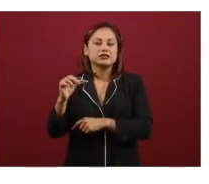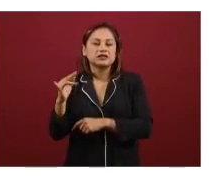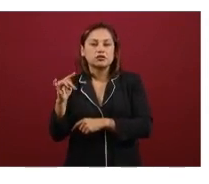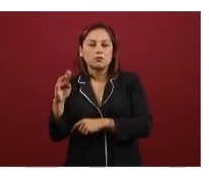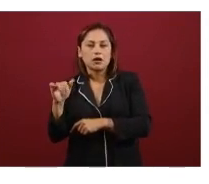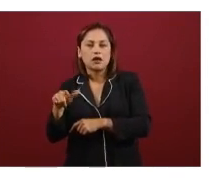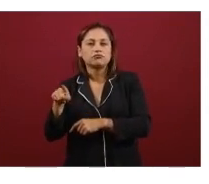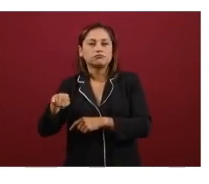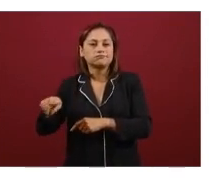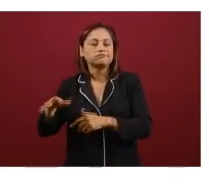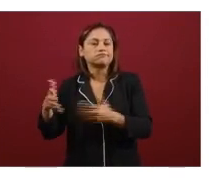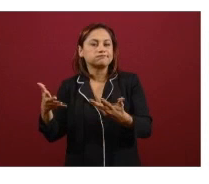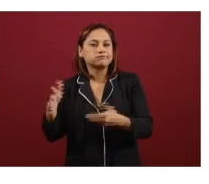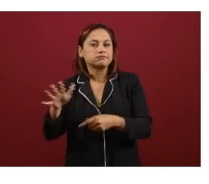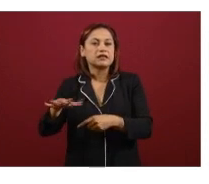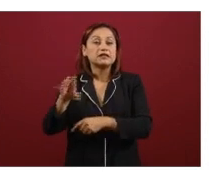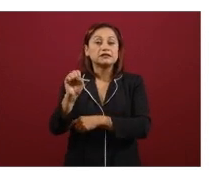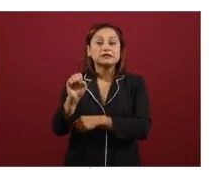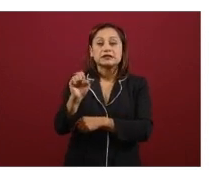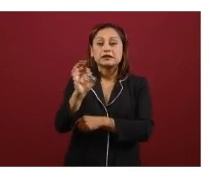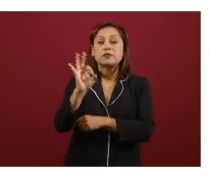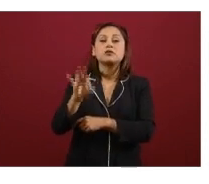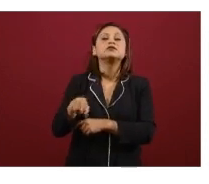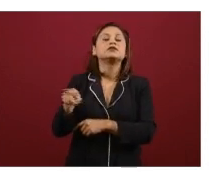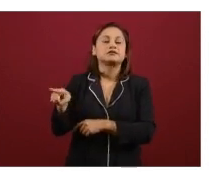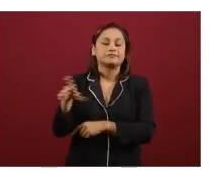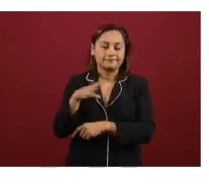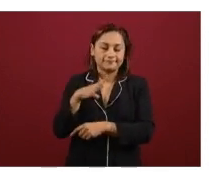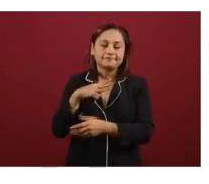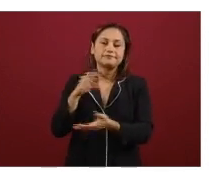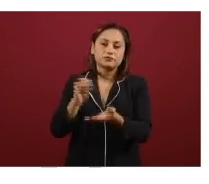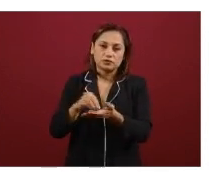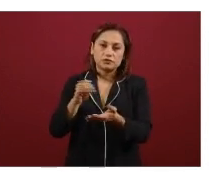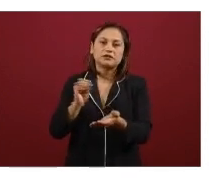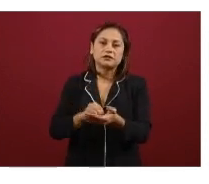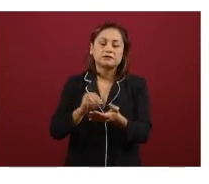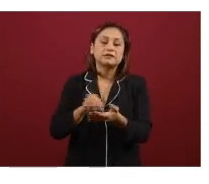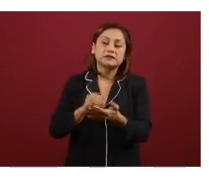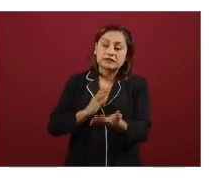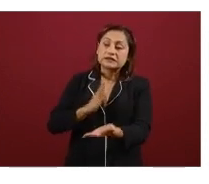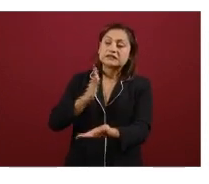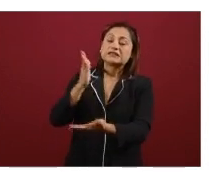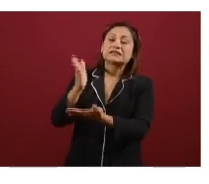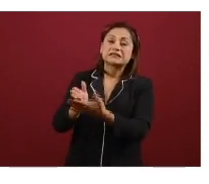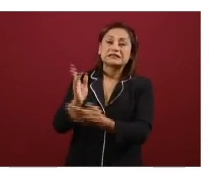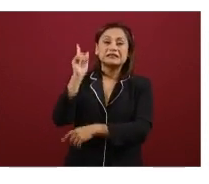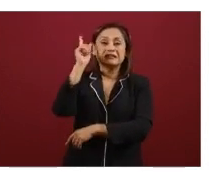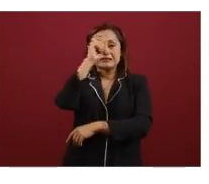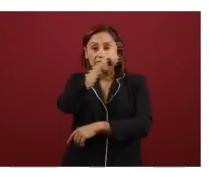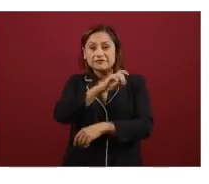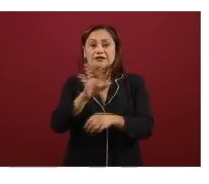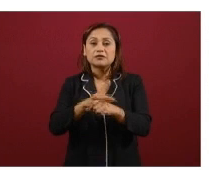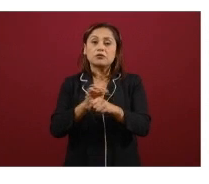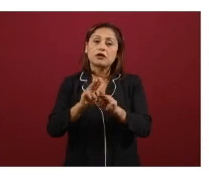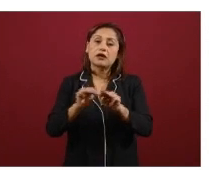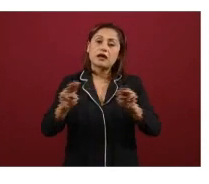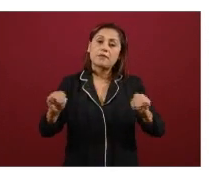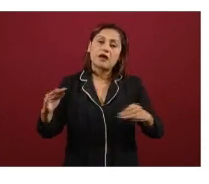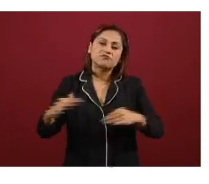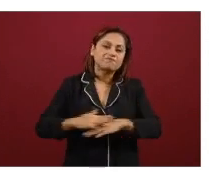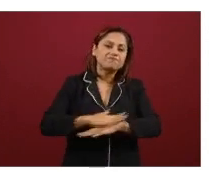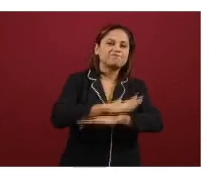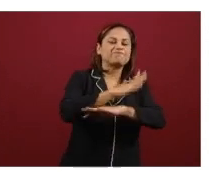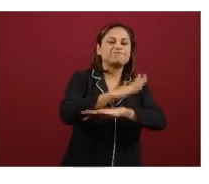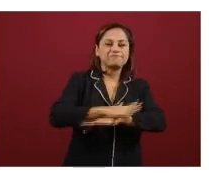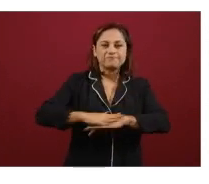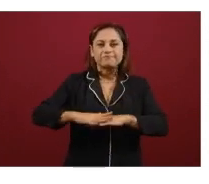un 70% de sargazo. También ahí se nos dificulta un poco por las corrientes y la manera en que se nos dificulta